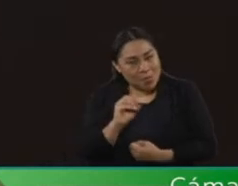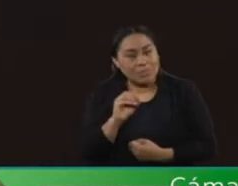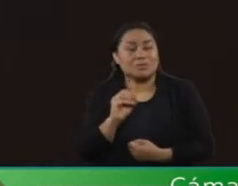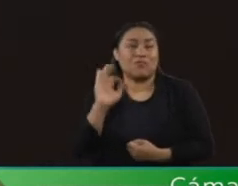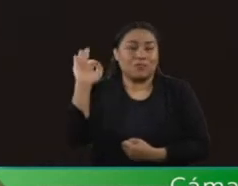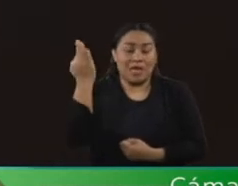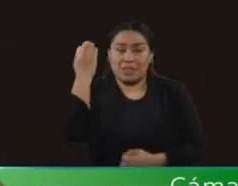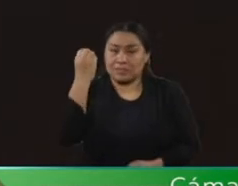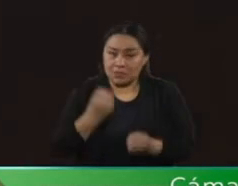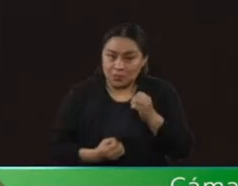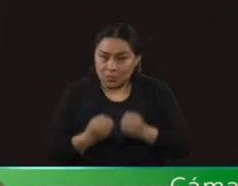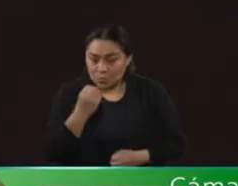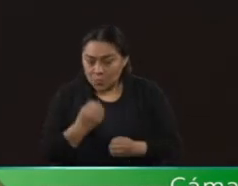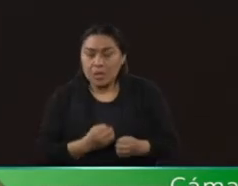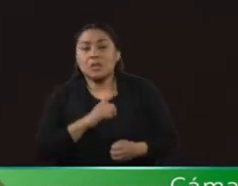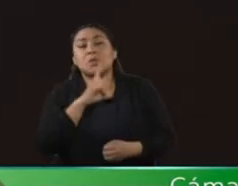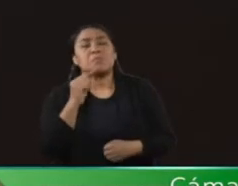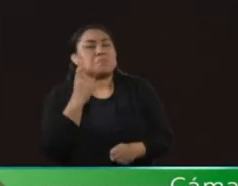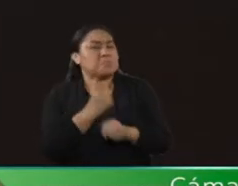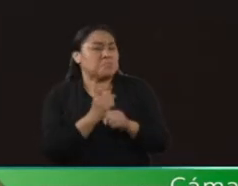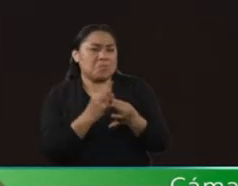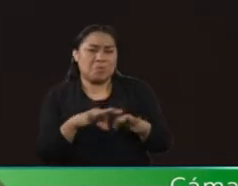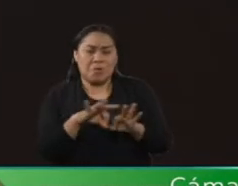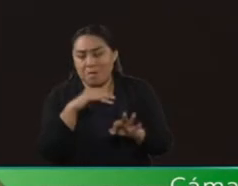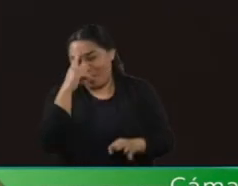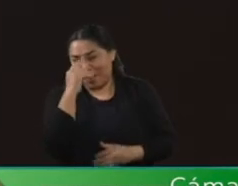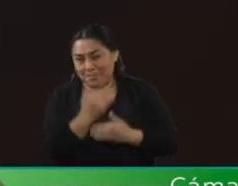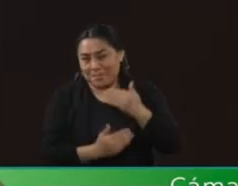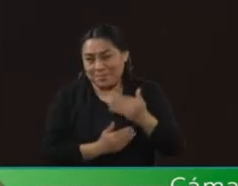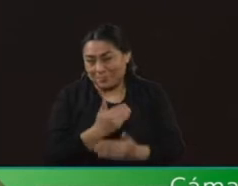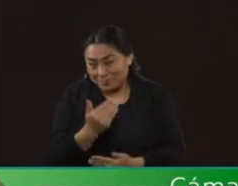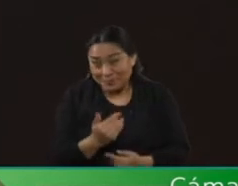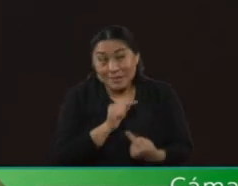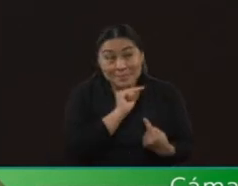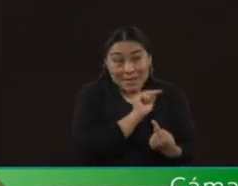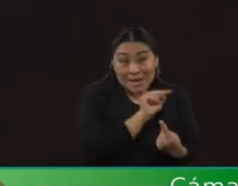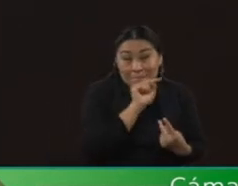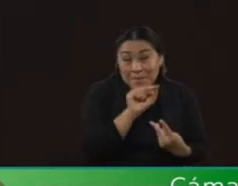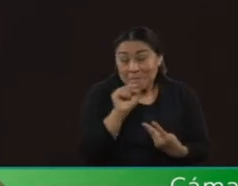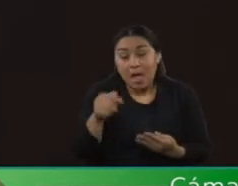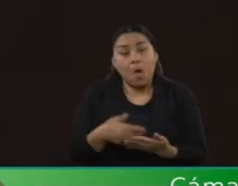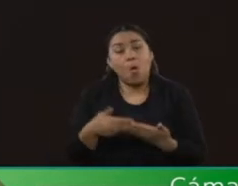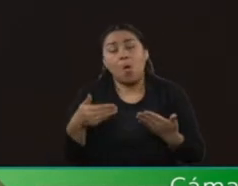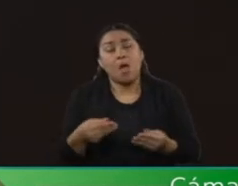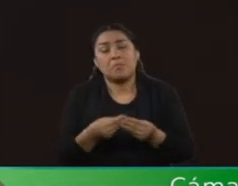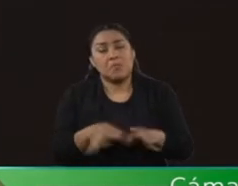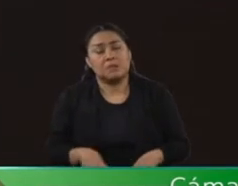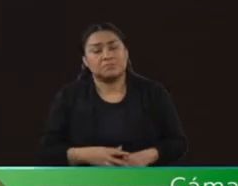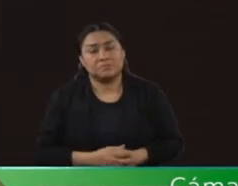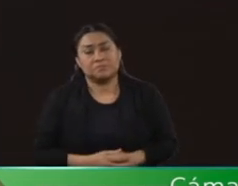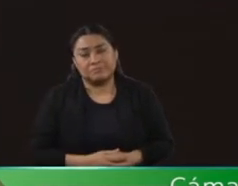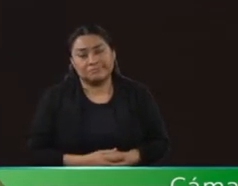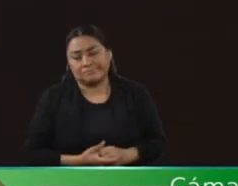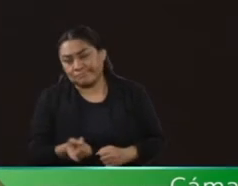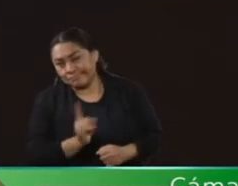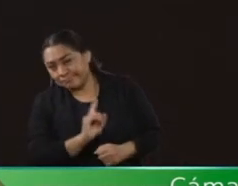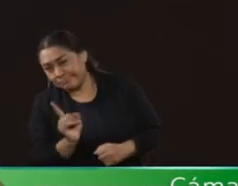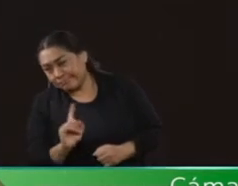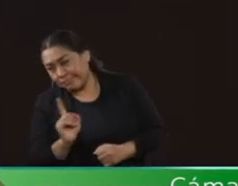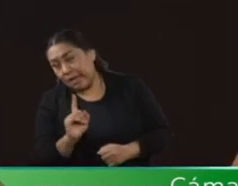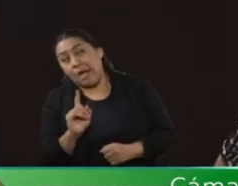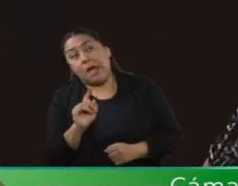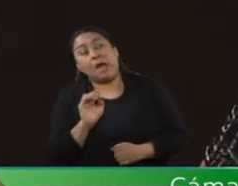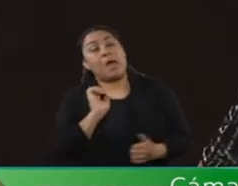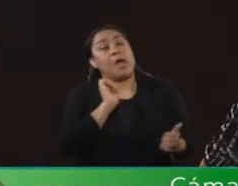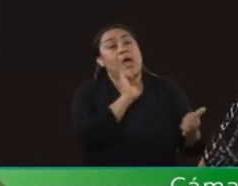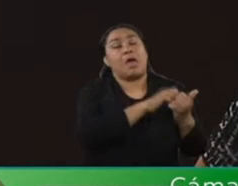y el principio de la progresividad. Hoy todo eso queda de lado. No nos engañemos, amigas y amigos. No repitamos